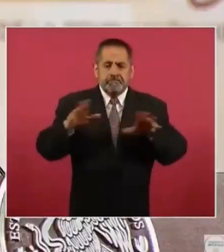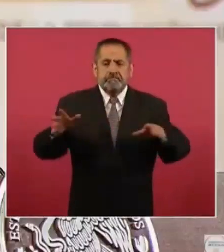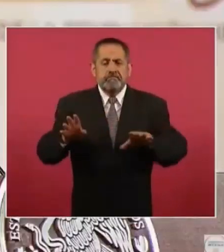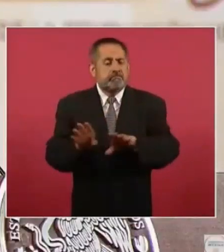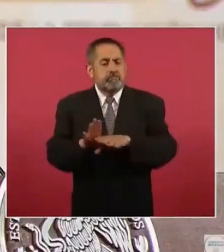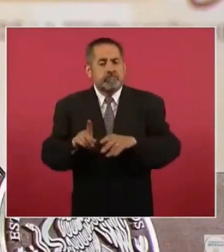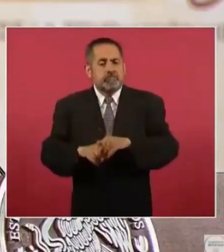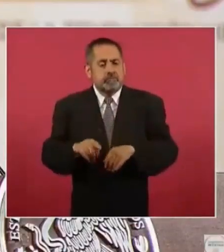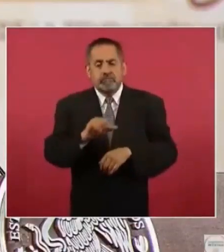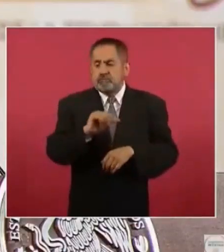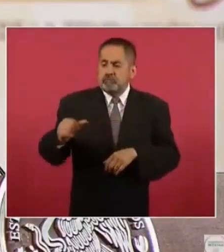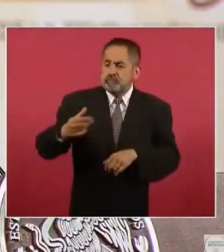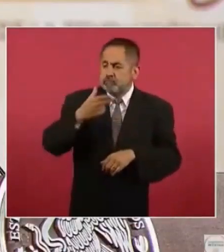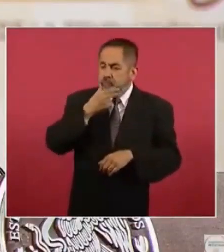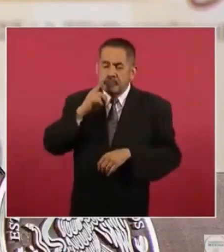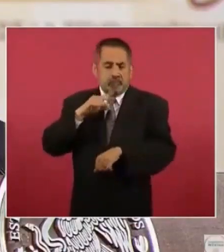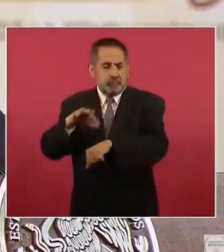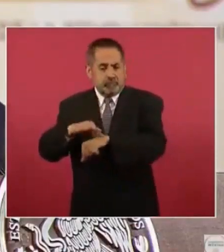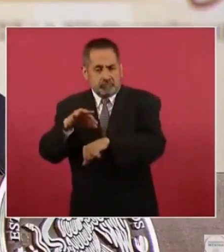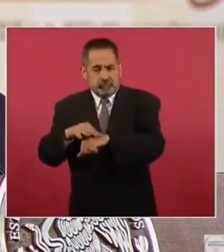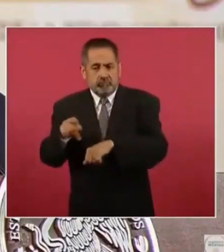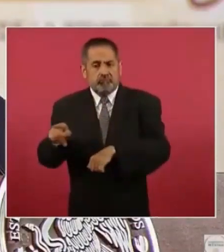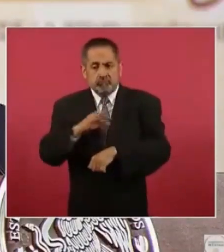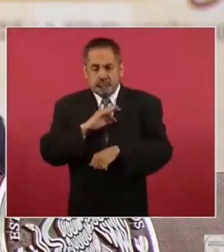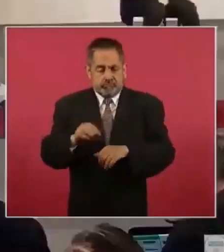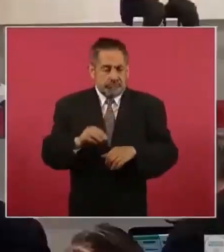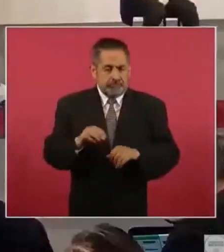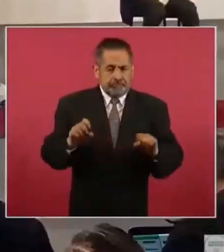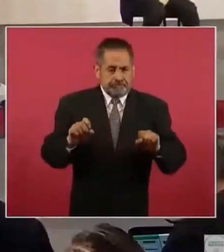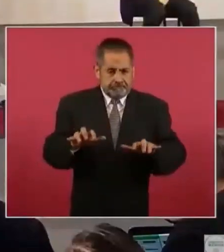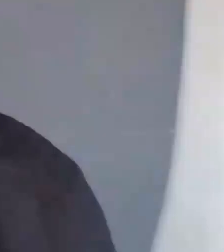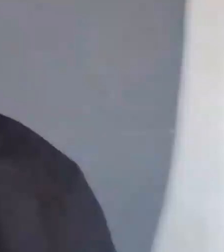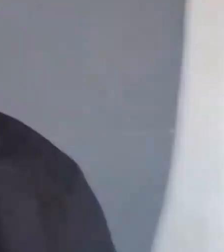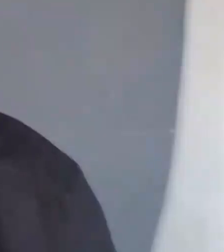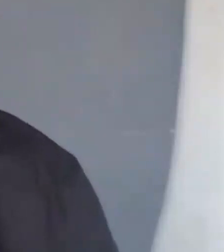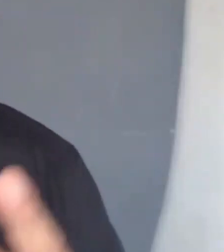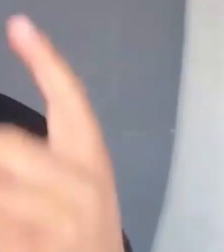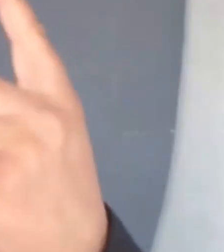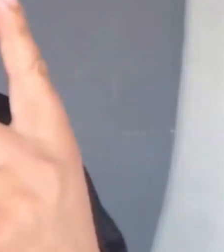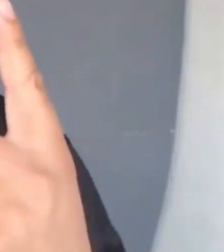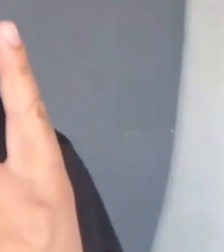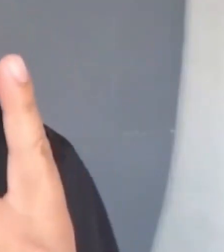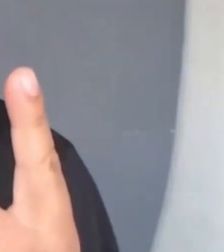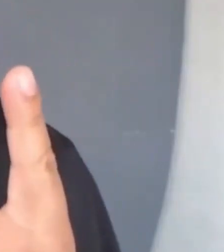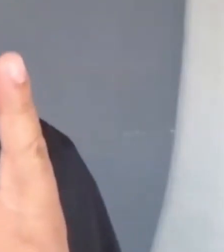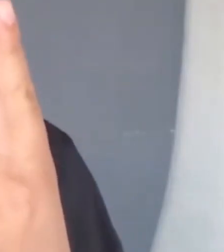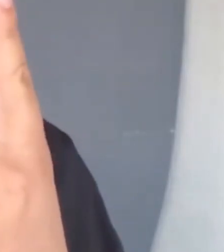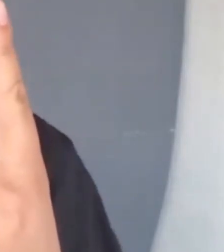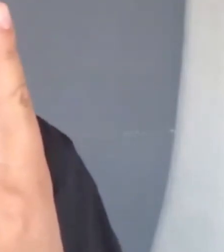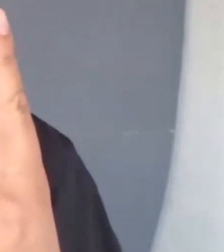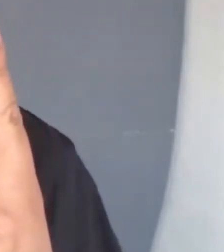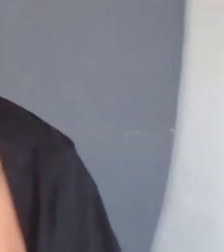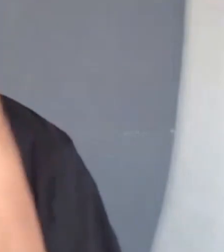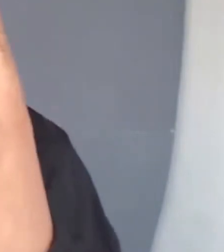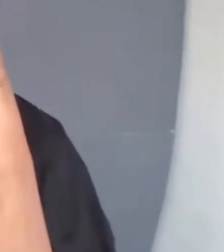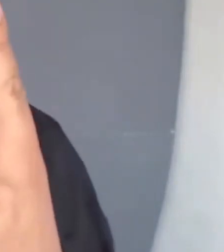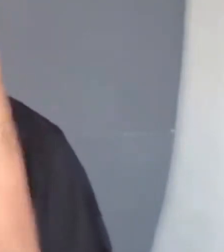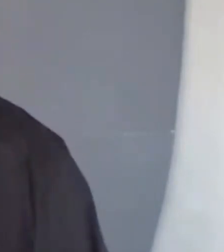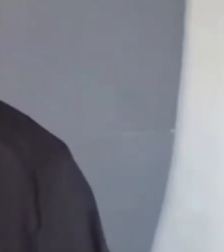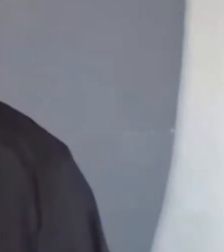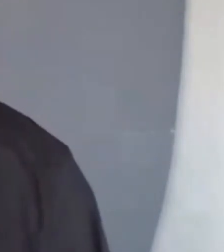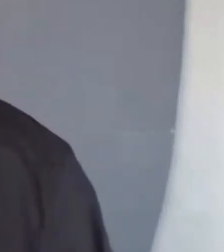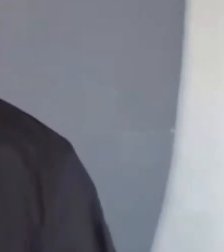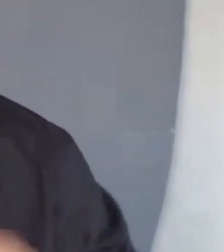de infraestructura y contratación de médicos generales y especialistas. Entonces, apenas vas en una parte, en